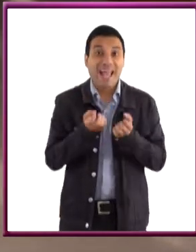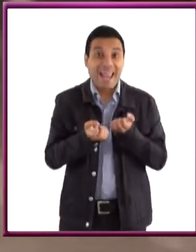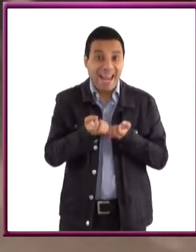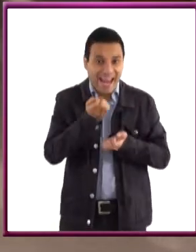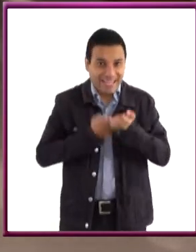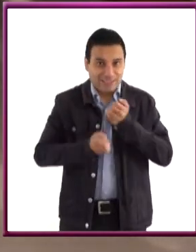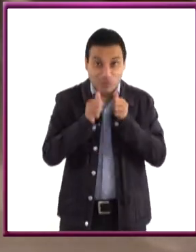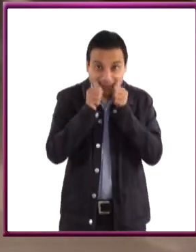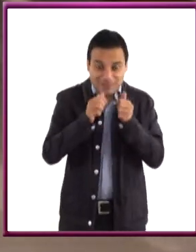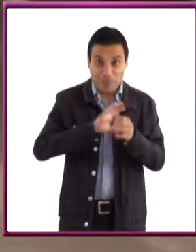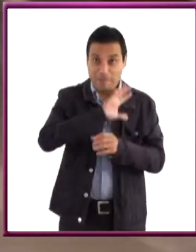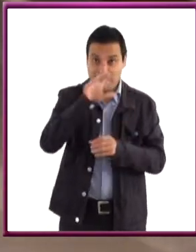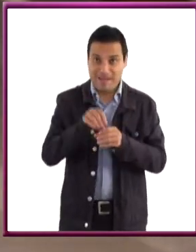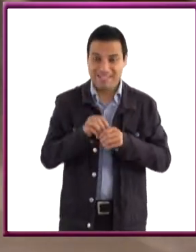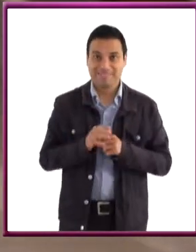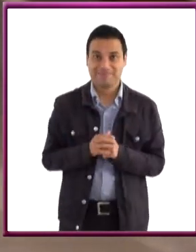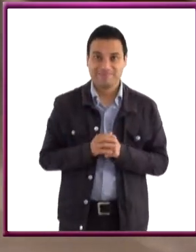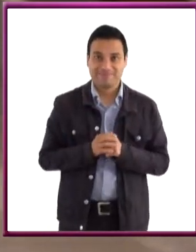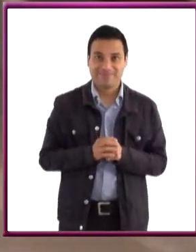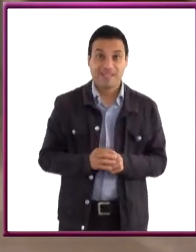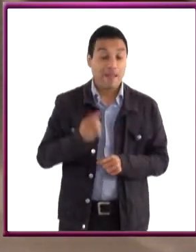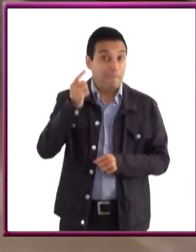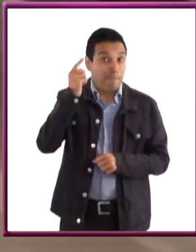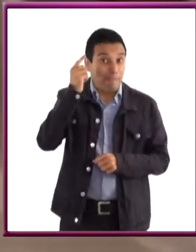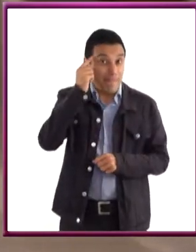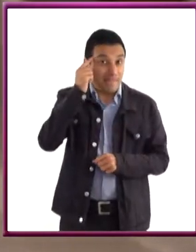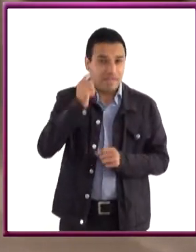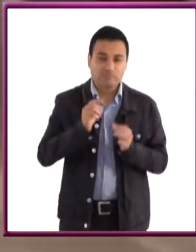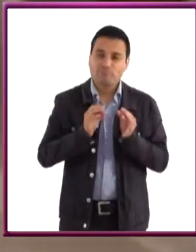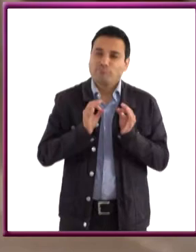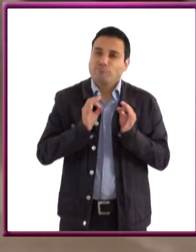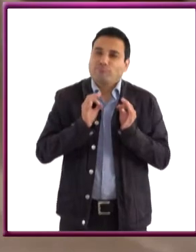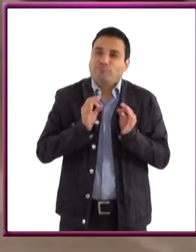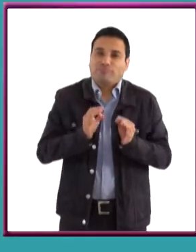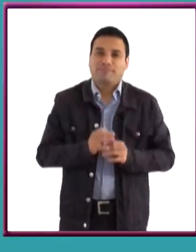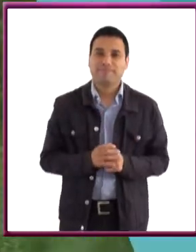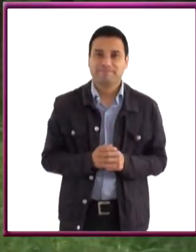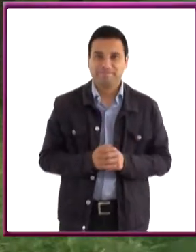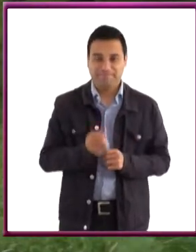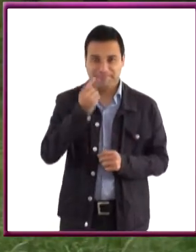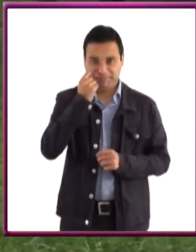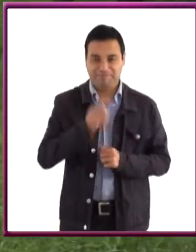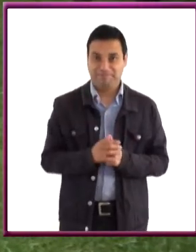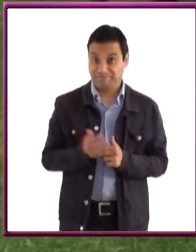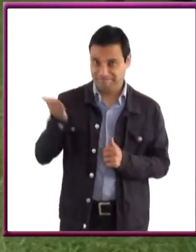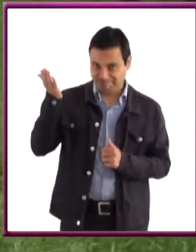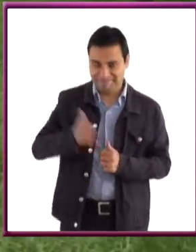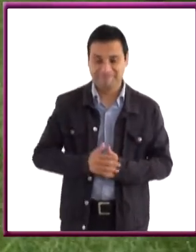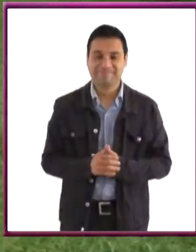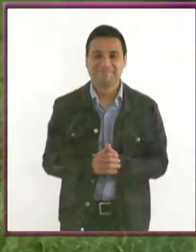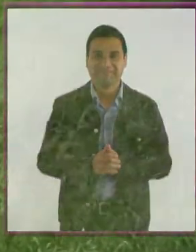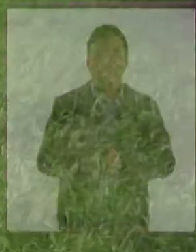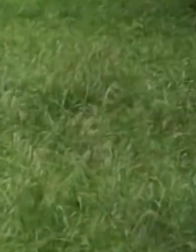hacer un ejercicio de atención plena para llevar la mente a un estado de calma.